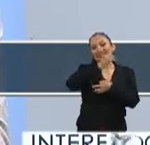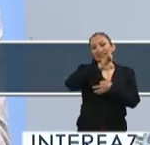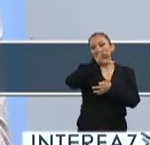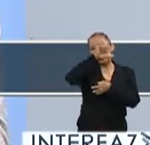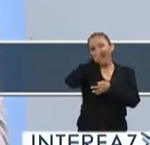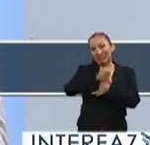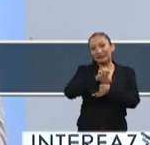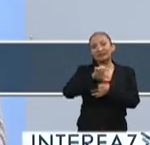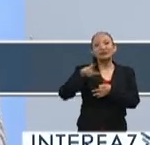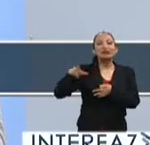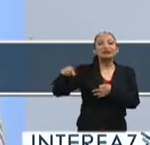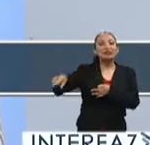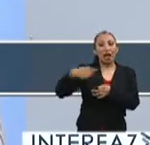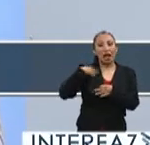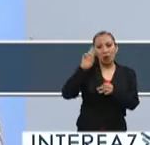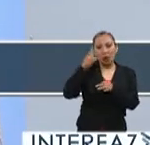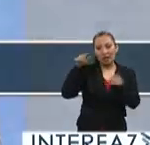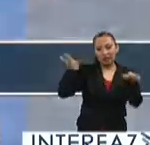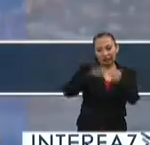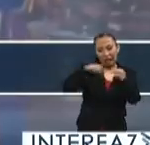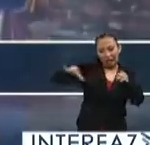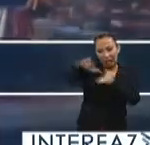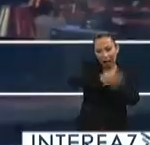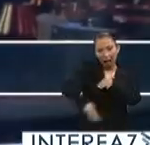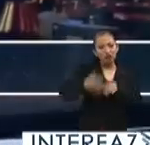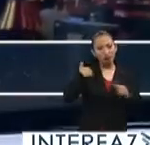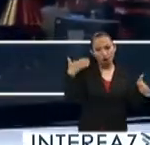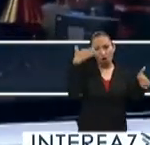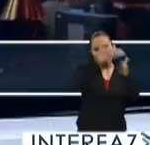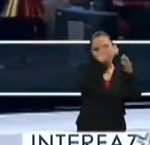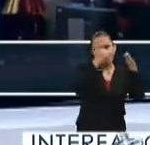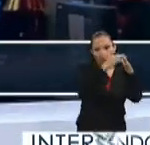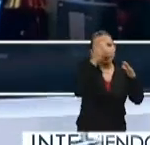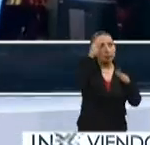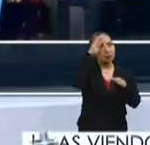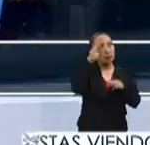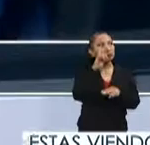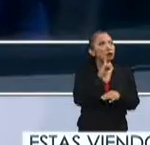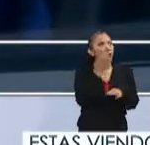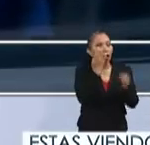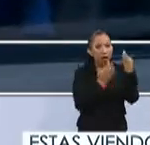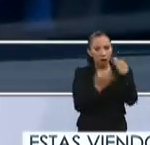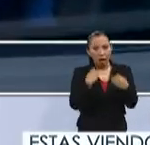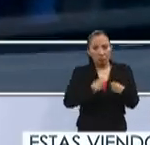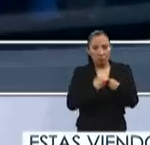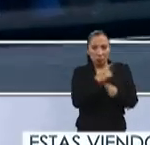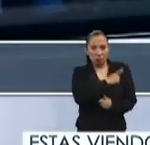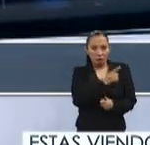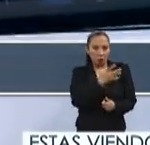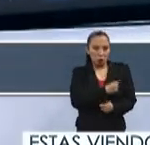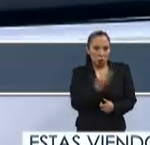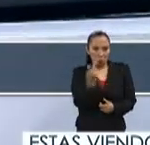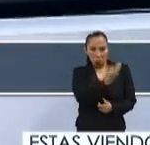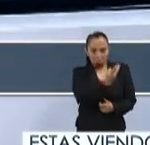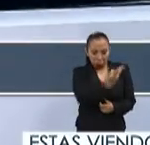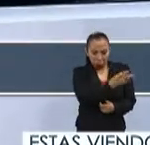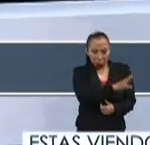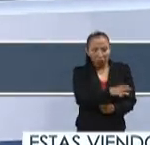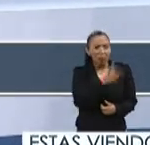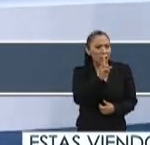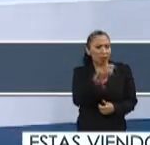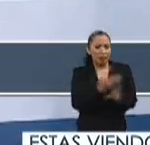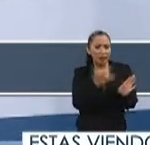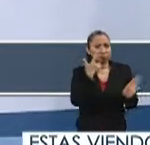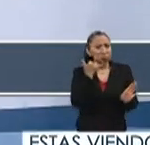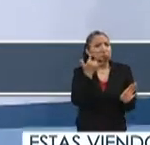Yale. Y pues sí, llegué con una familia, la señora que me atendió vivía sola con su hijo y en realidad fueron